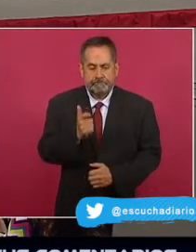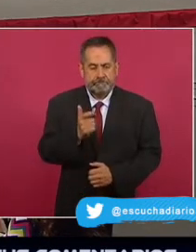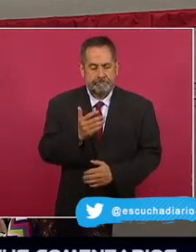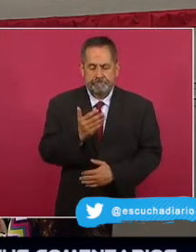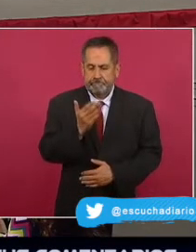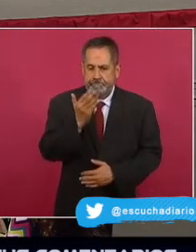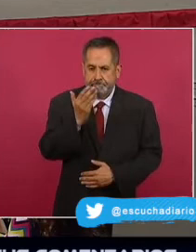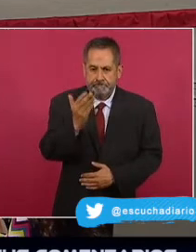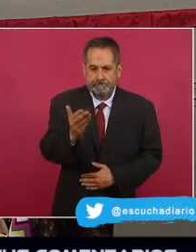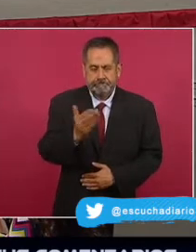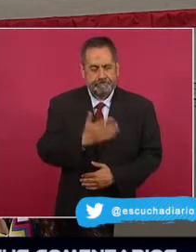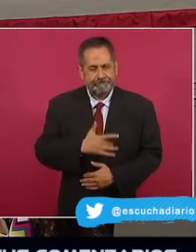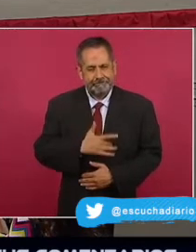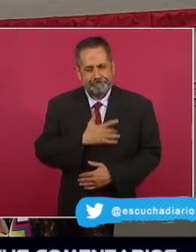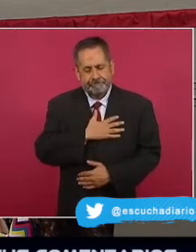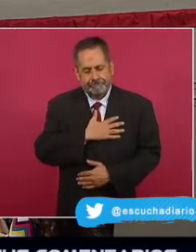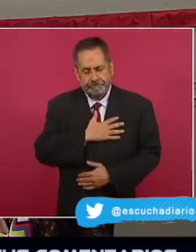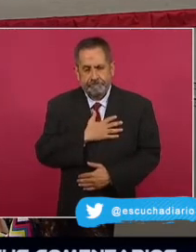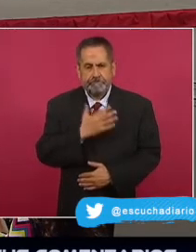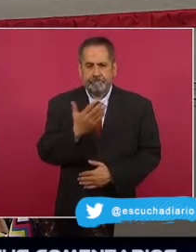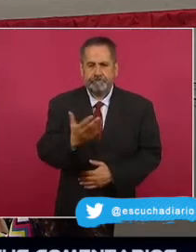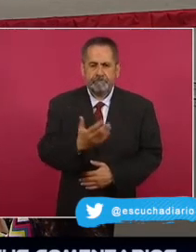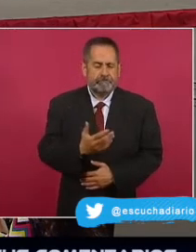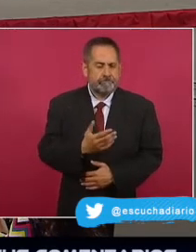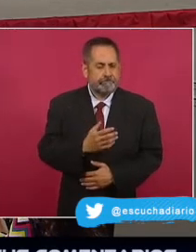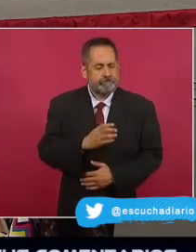y afectuosas, cariñosas